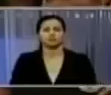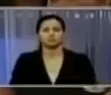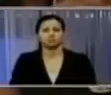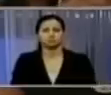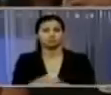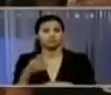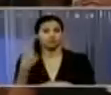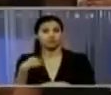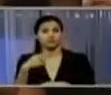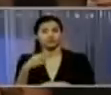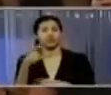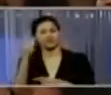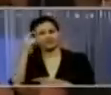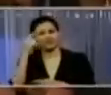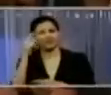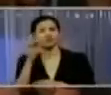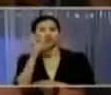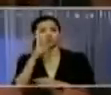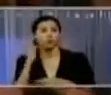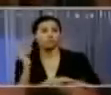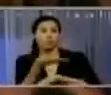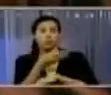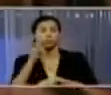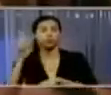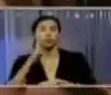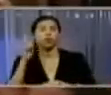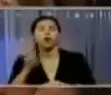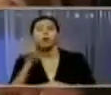ganó Uruguay 1-0.